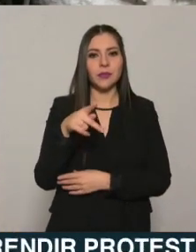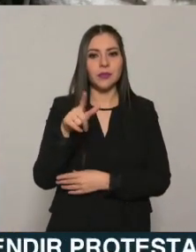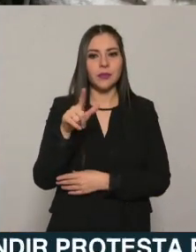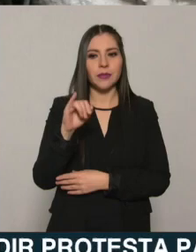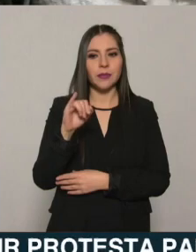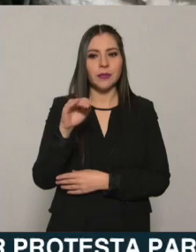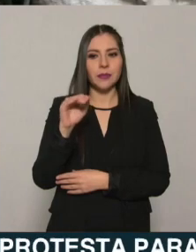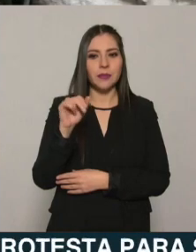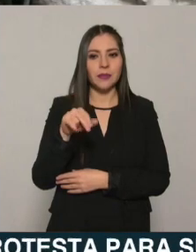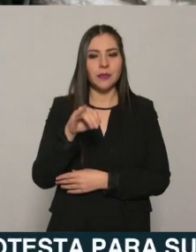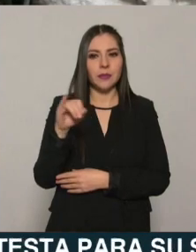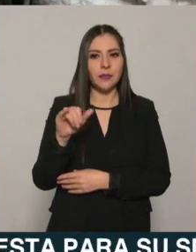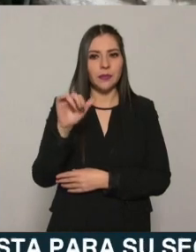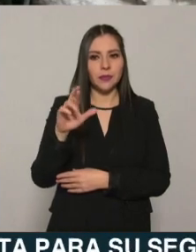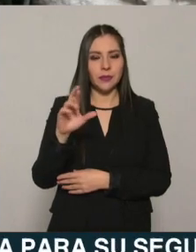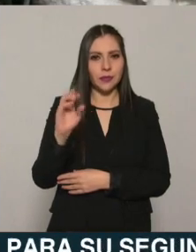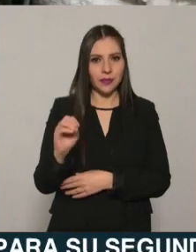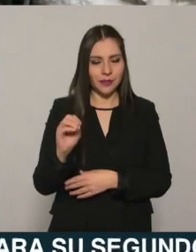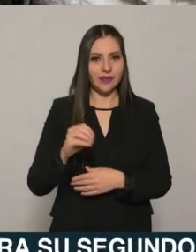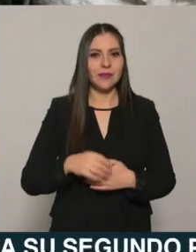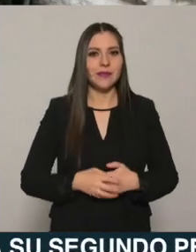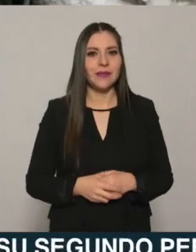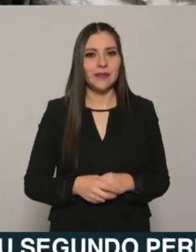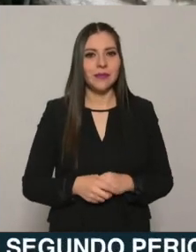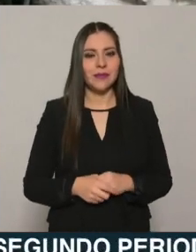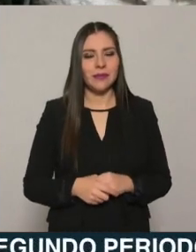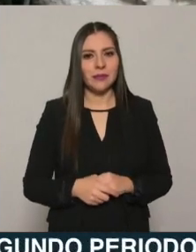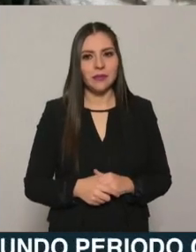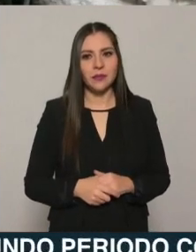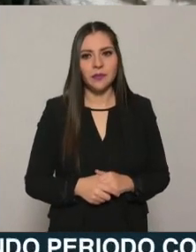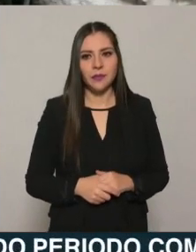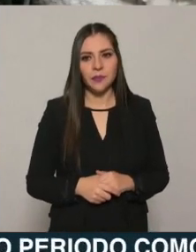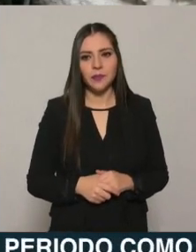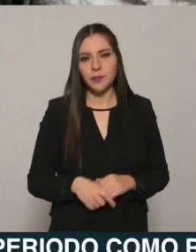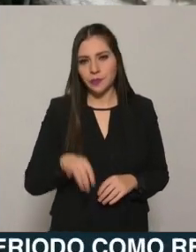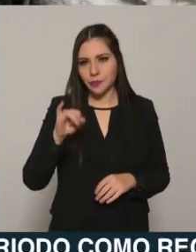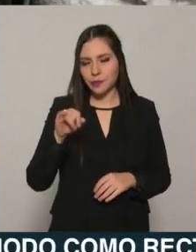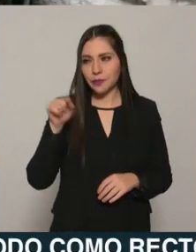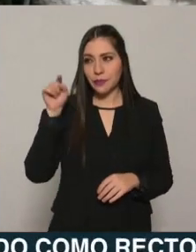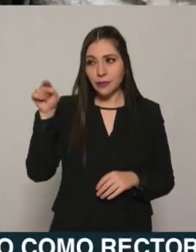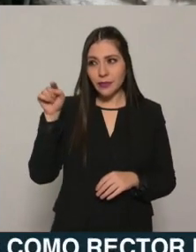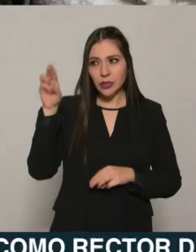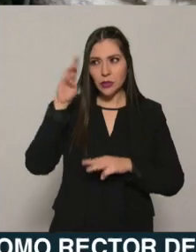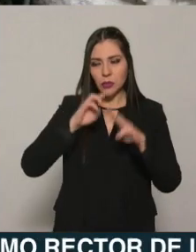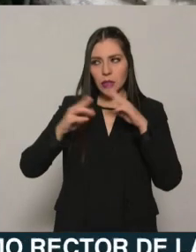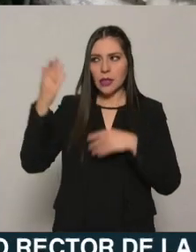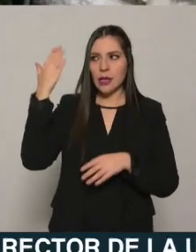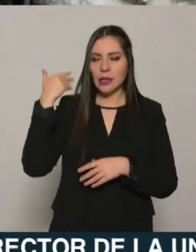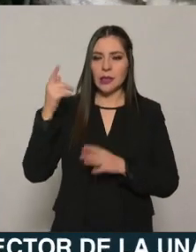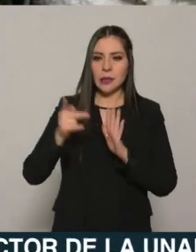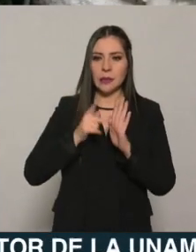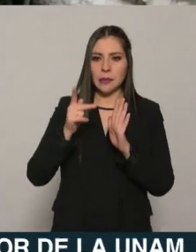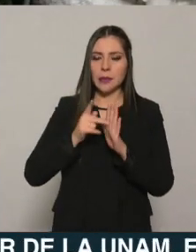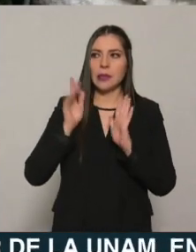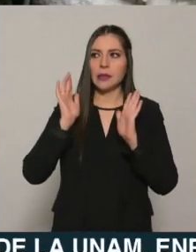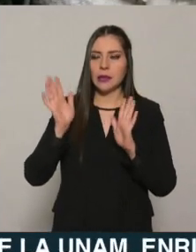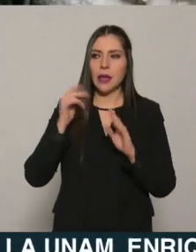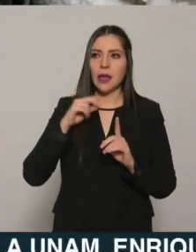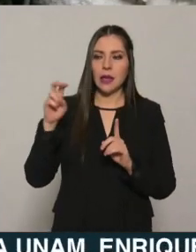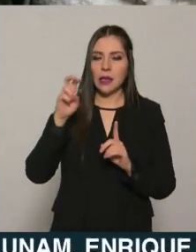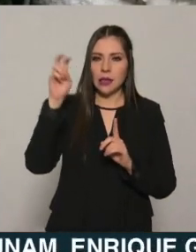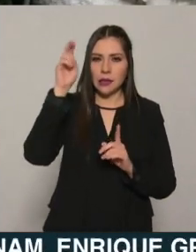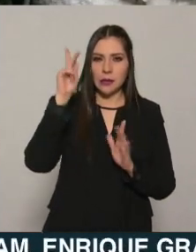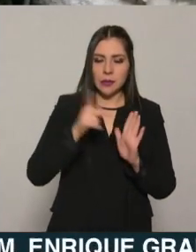es, aunque es una montaña que yo ya había subido en varias ocasiones, esta la más alta de